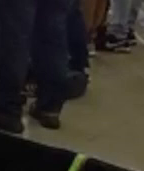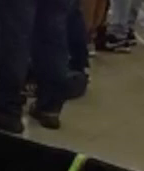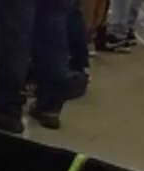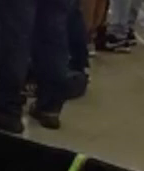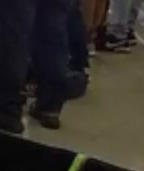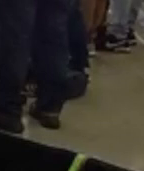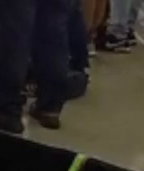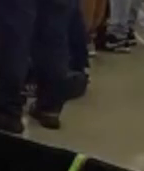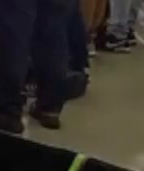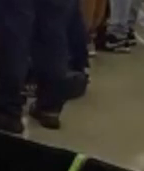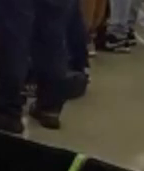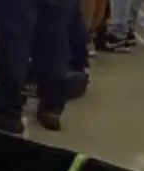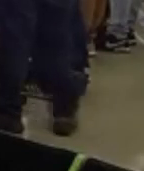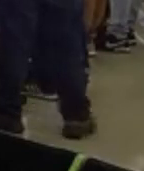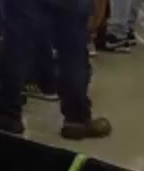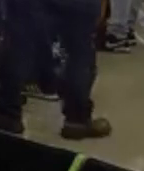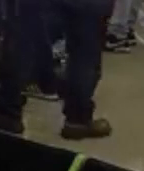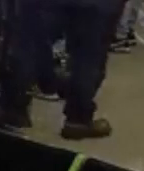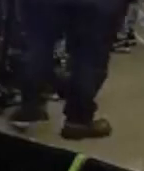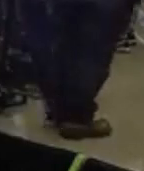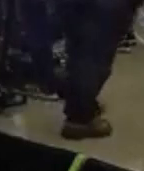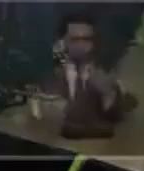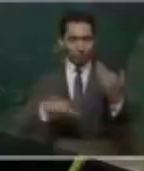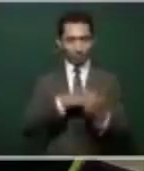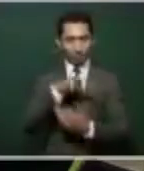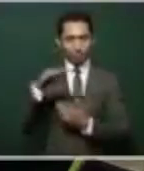que nos encontremos